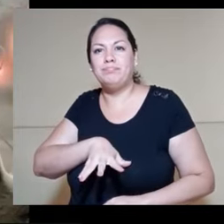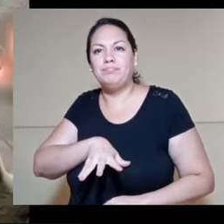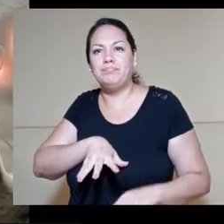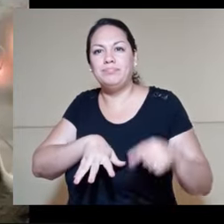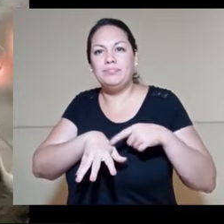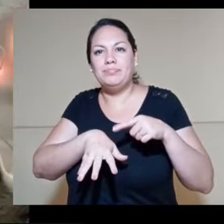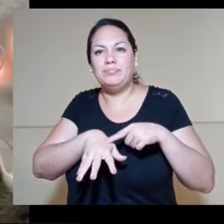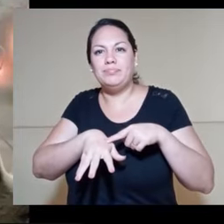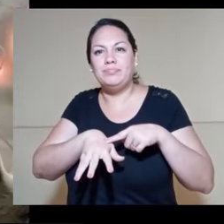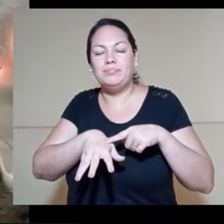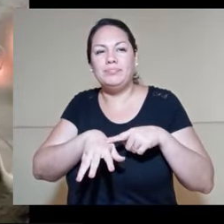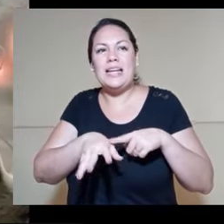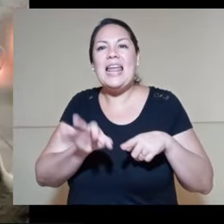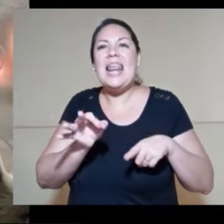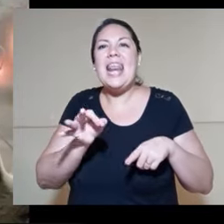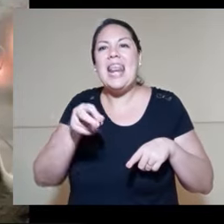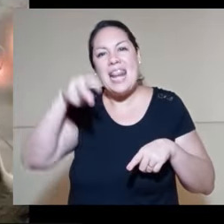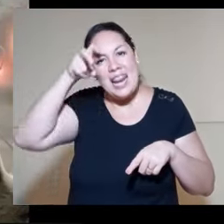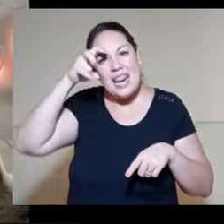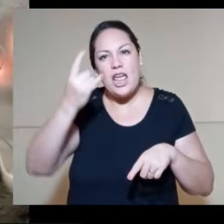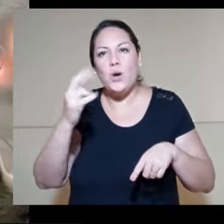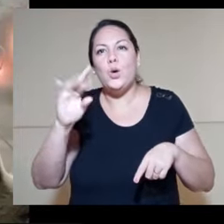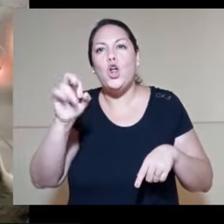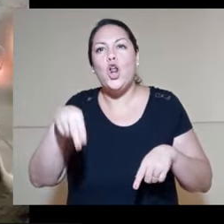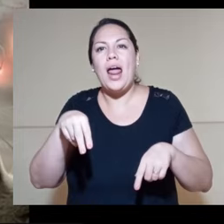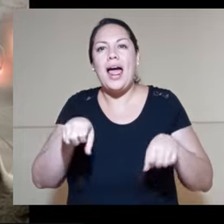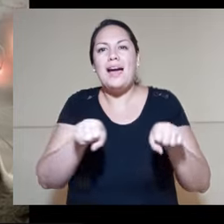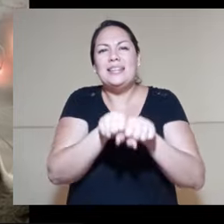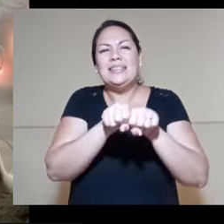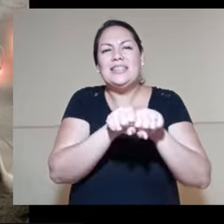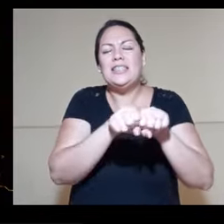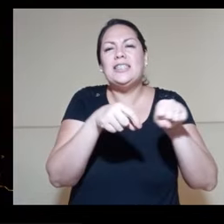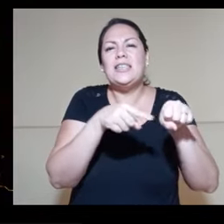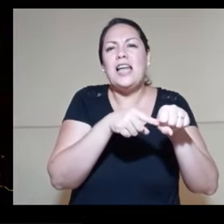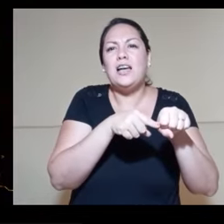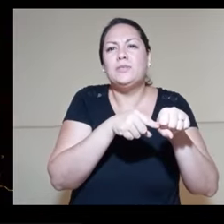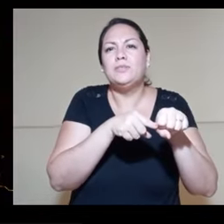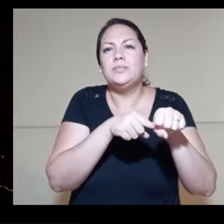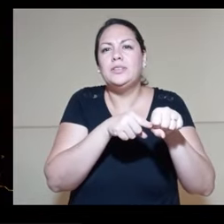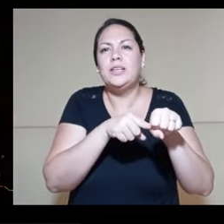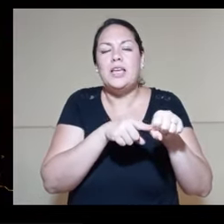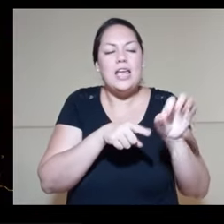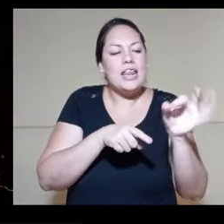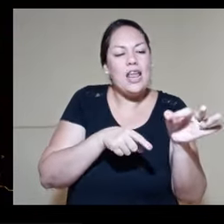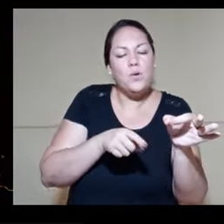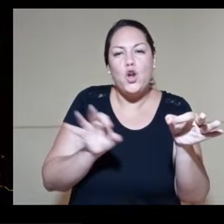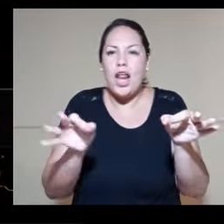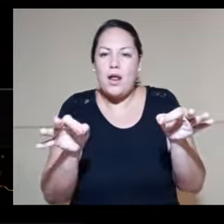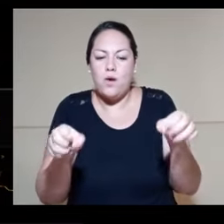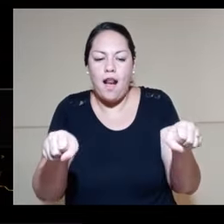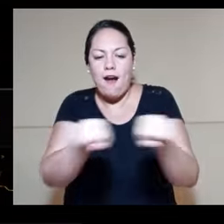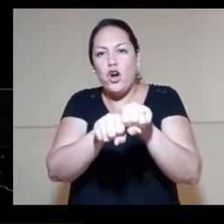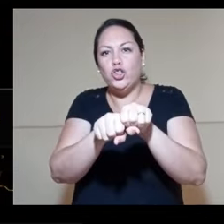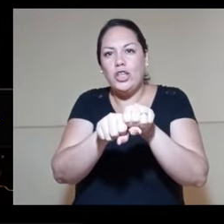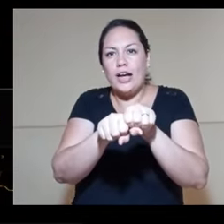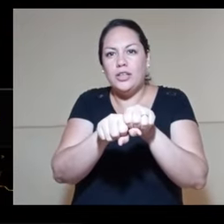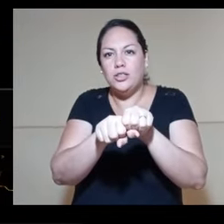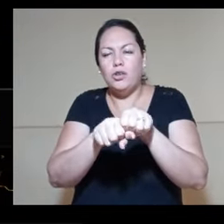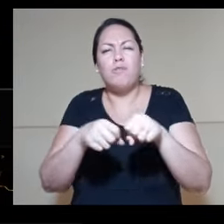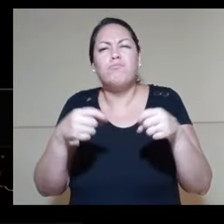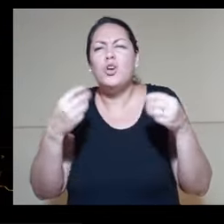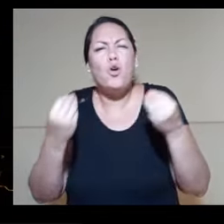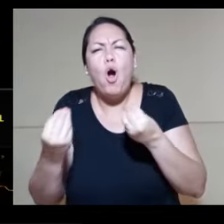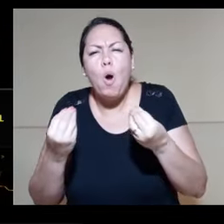Entramos en el tema de sinapsis. La sinapsis es la comunicación interneuronal de tipo